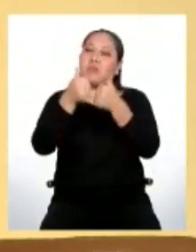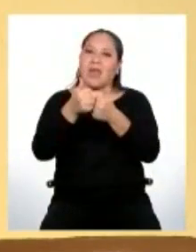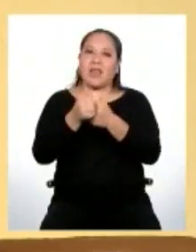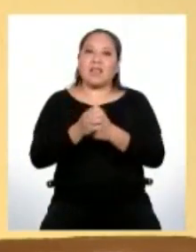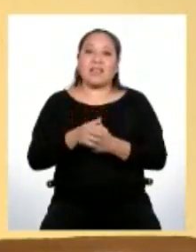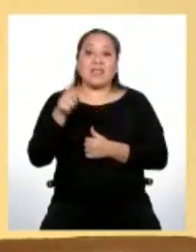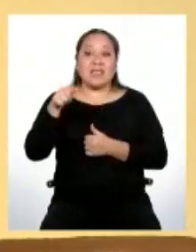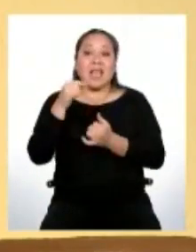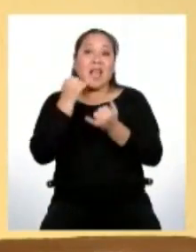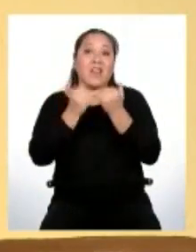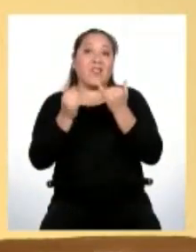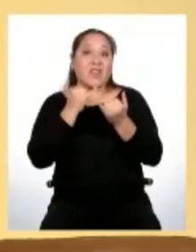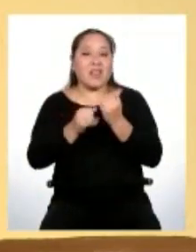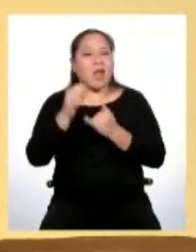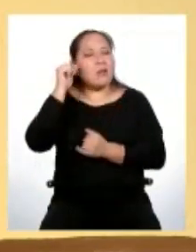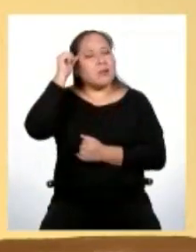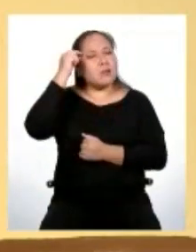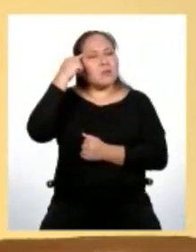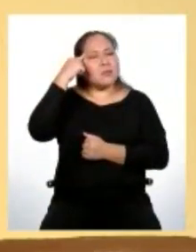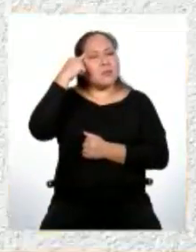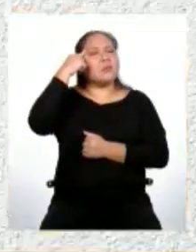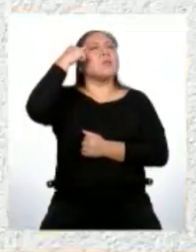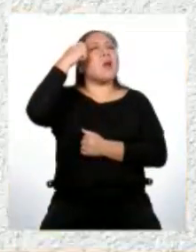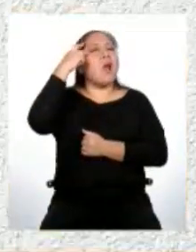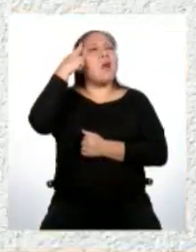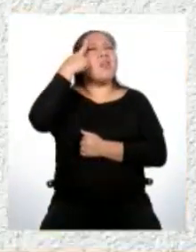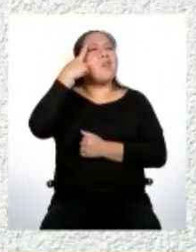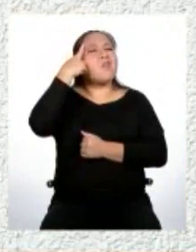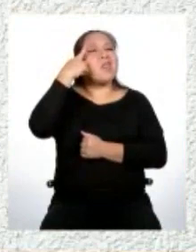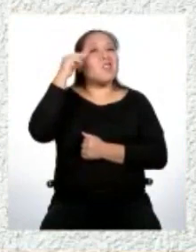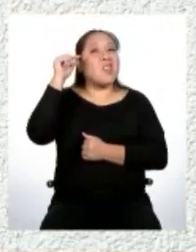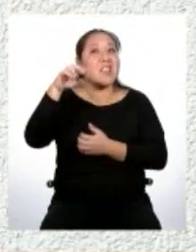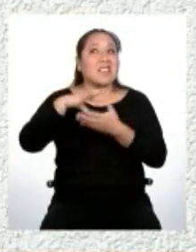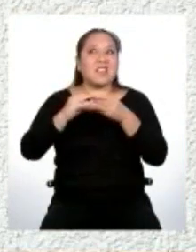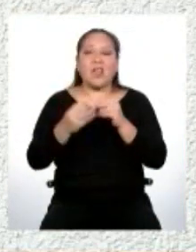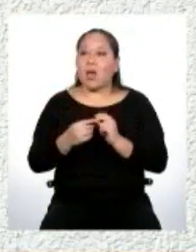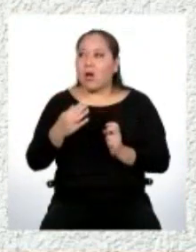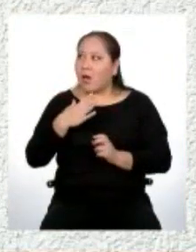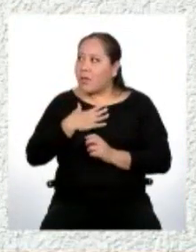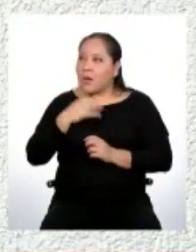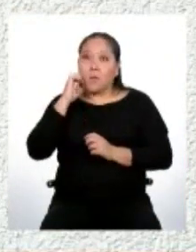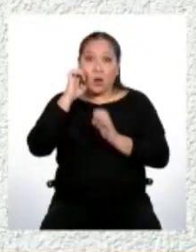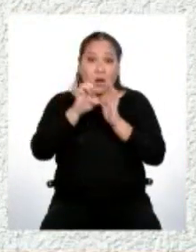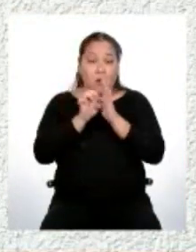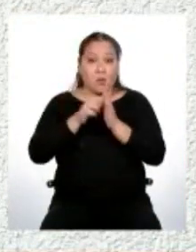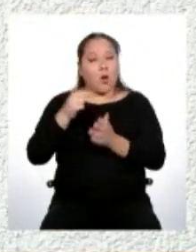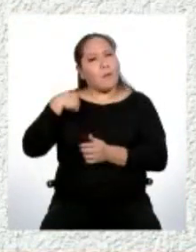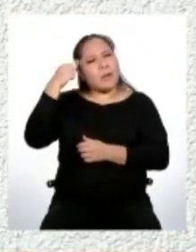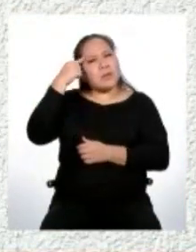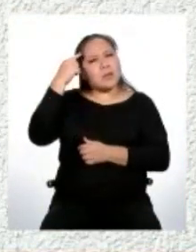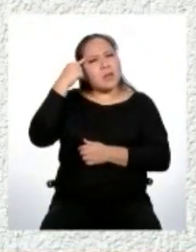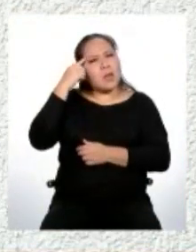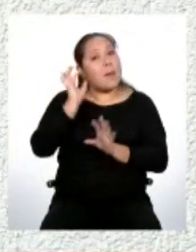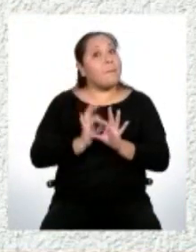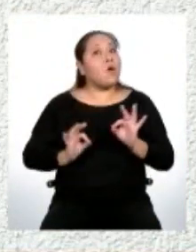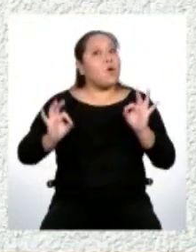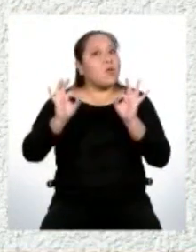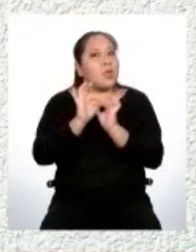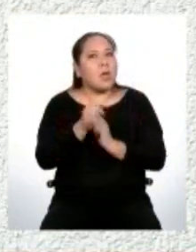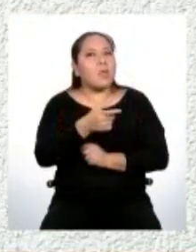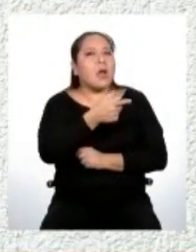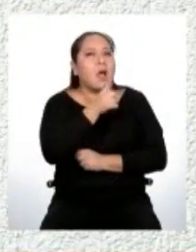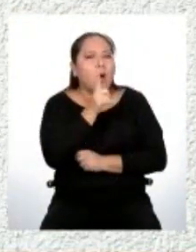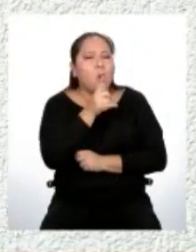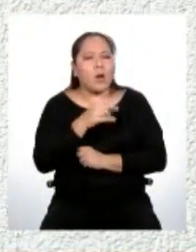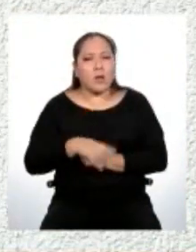al final te quedas reflexionando sobre la historia. A mí, por ejemplo, me hizo pensar mucho en lo importante que es el agua. Y